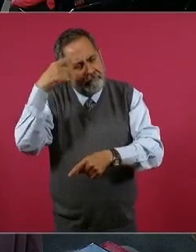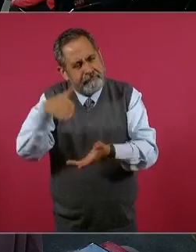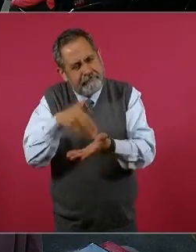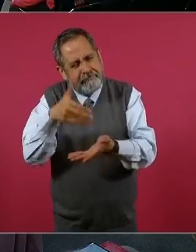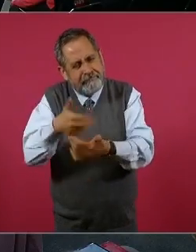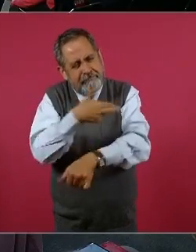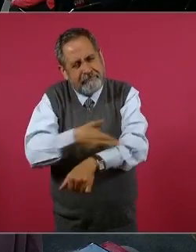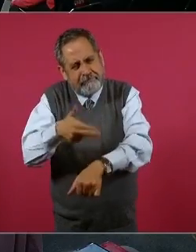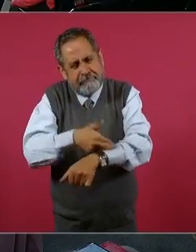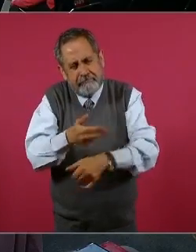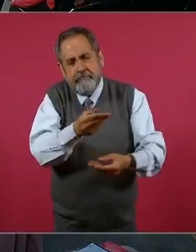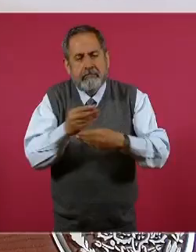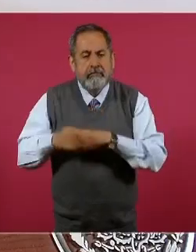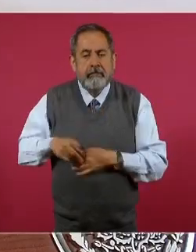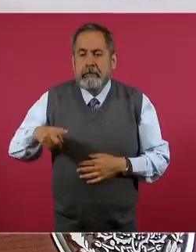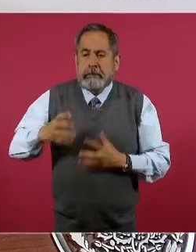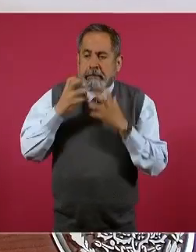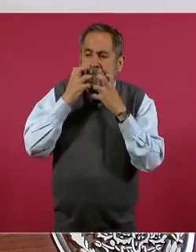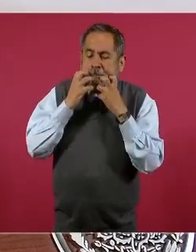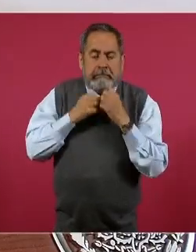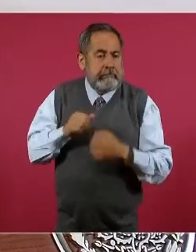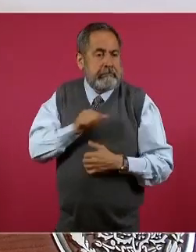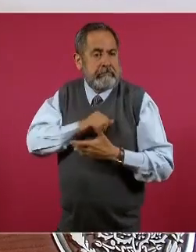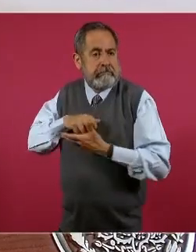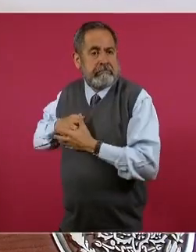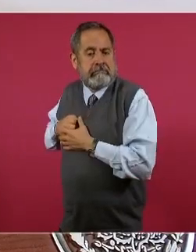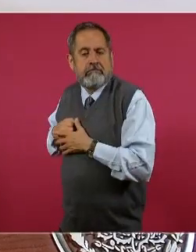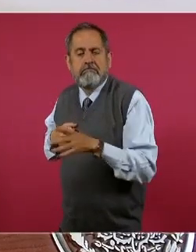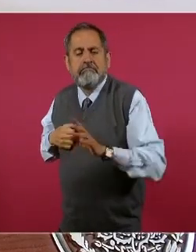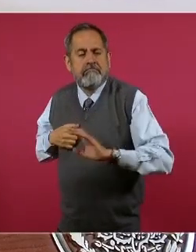No hay avaricia.